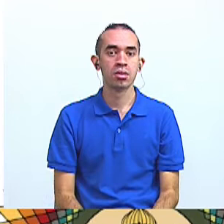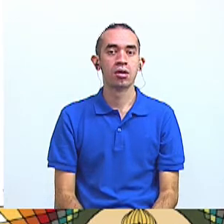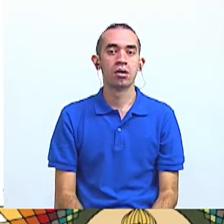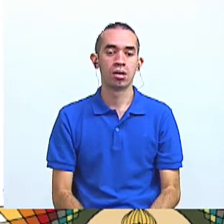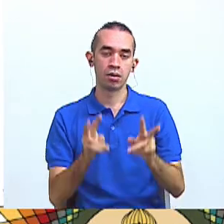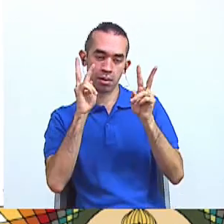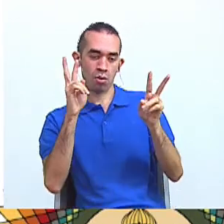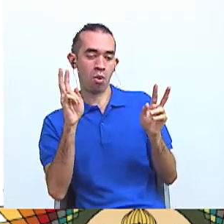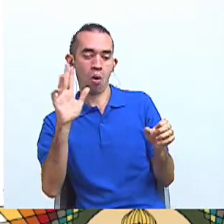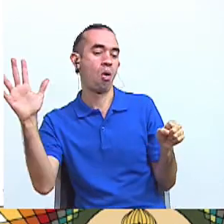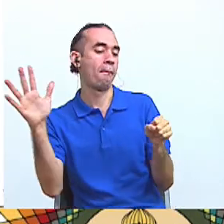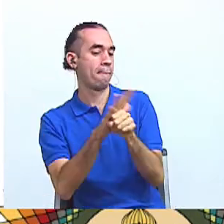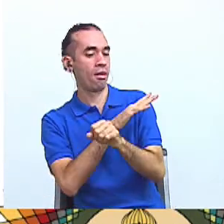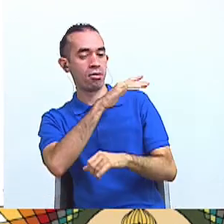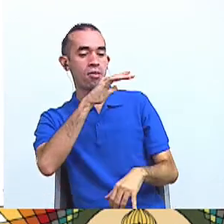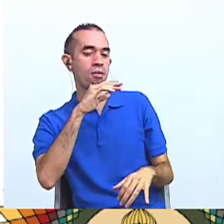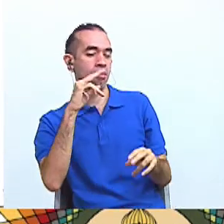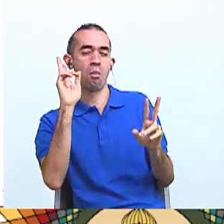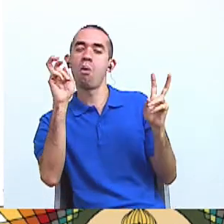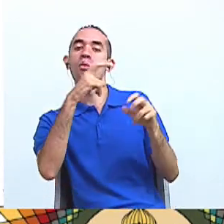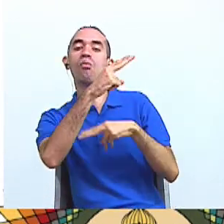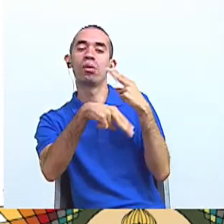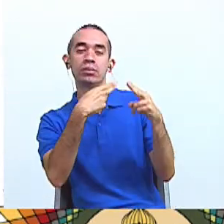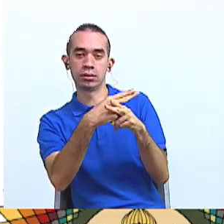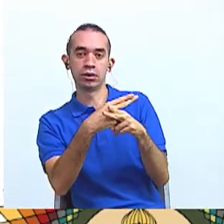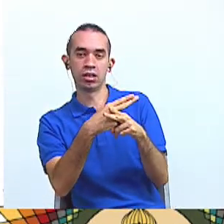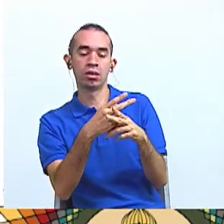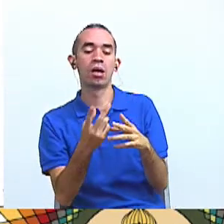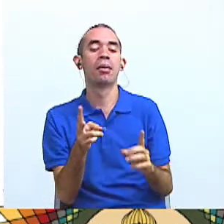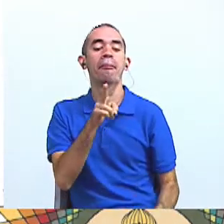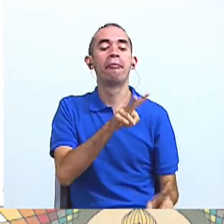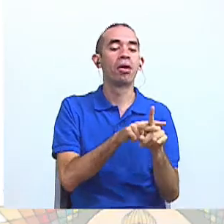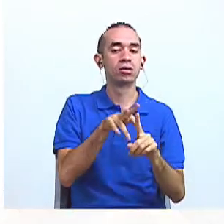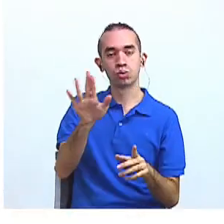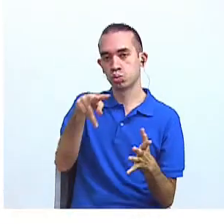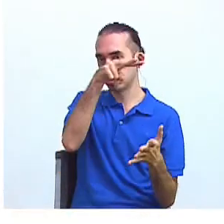universal lo veremos también plasmado en la literatura.